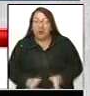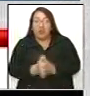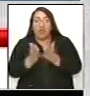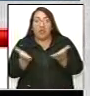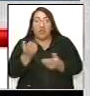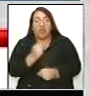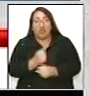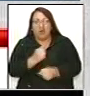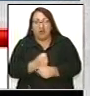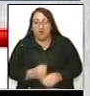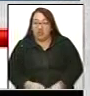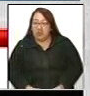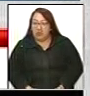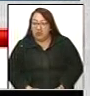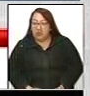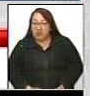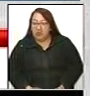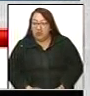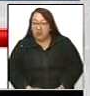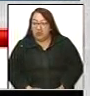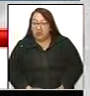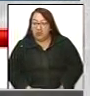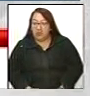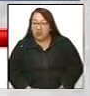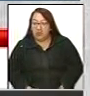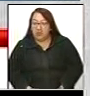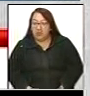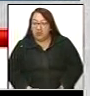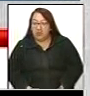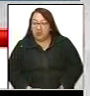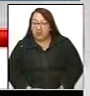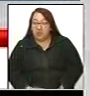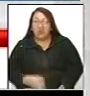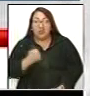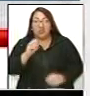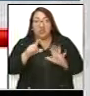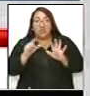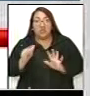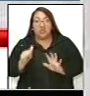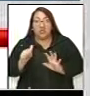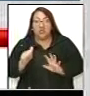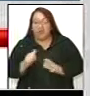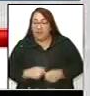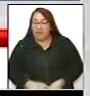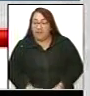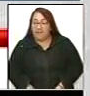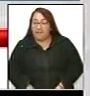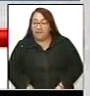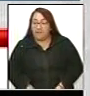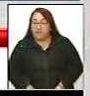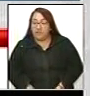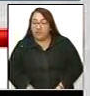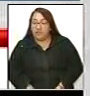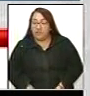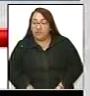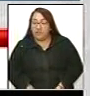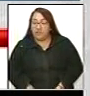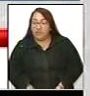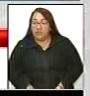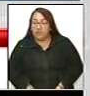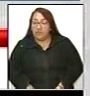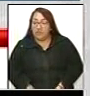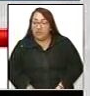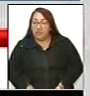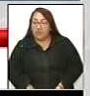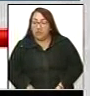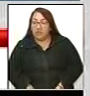GED. Este oficio múltiple 076, ¿no es cierto?, establece, Presidenta, que